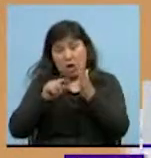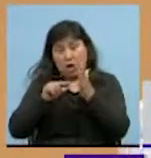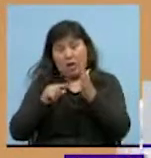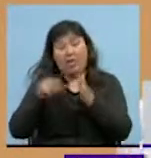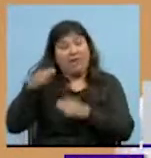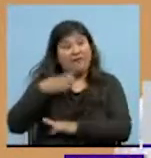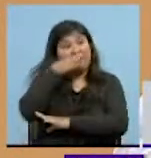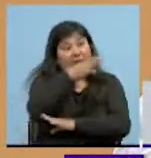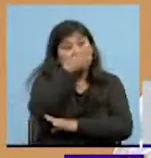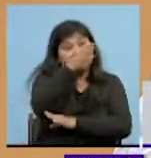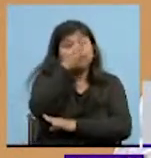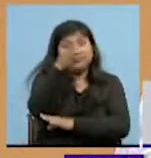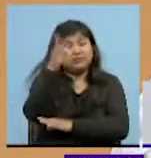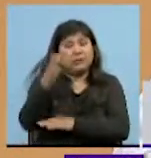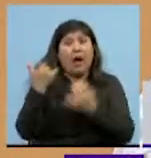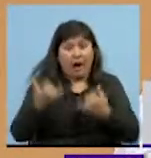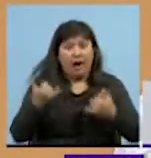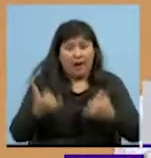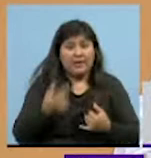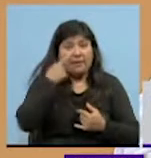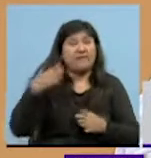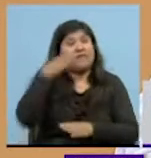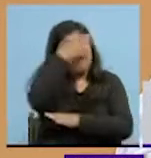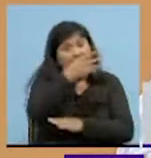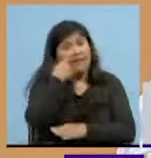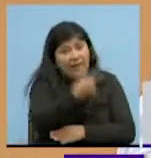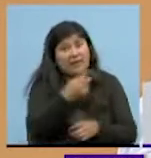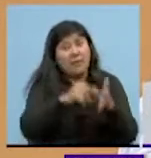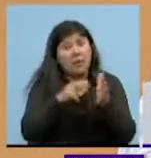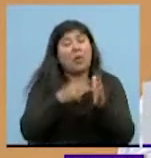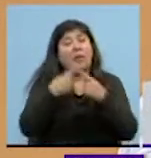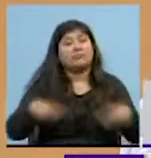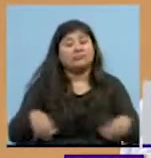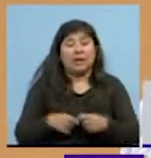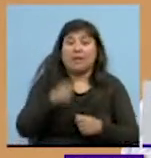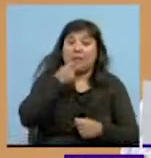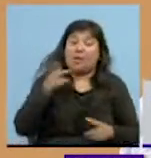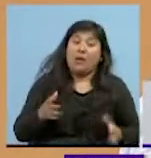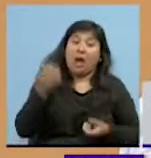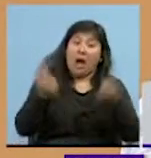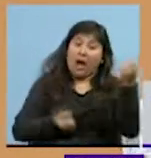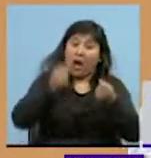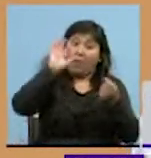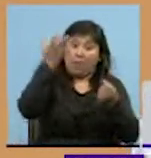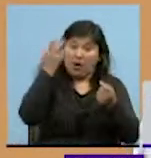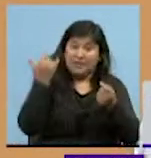allá al lugar donde hay el problema. Bueno, las ambulancias están en buen